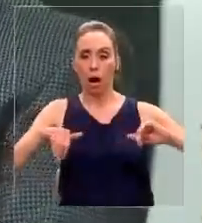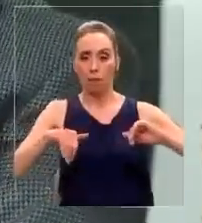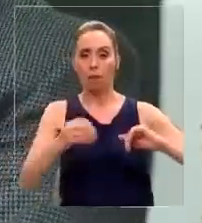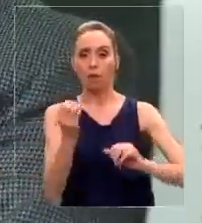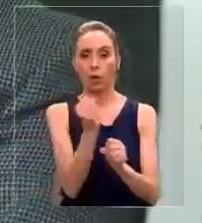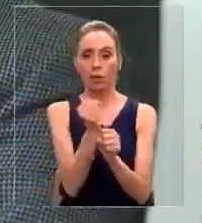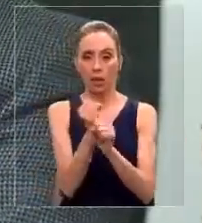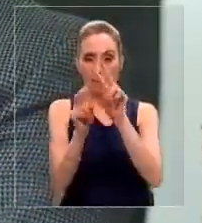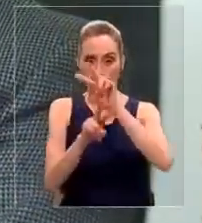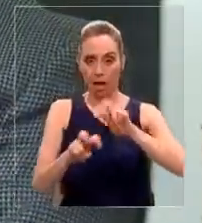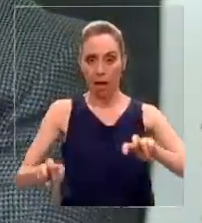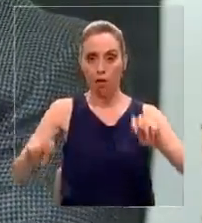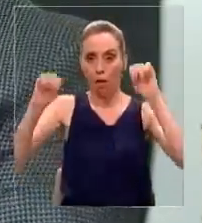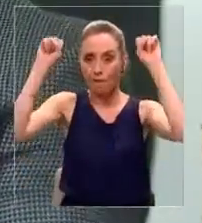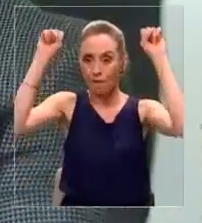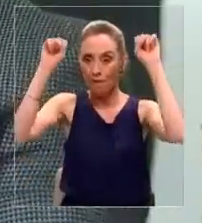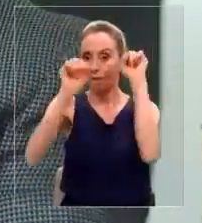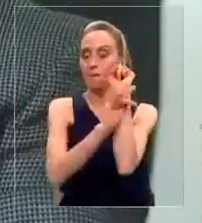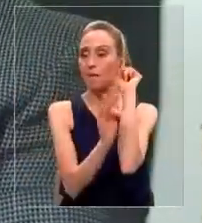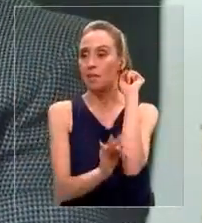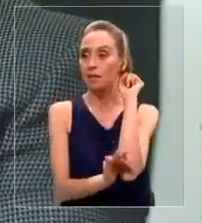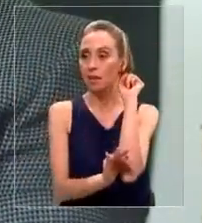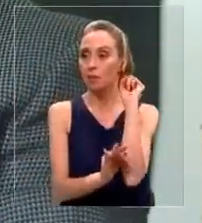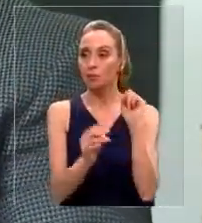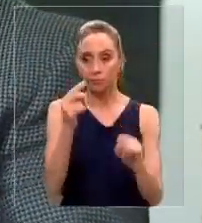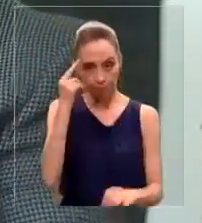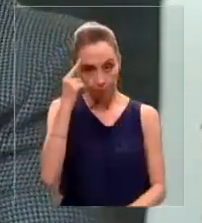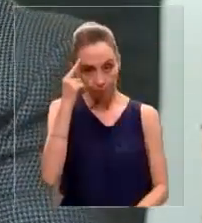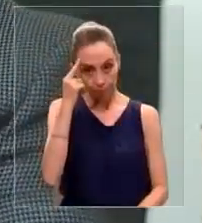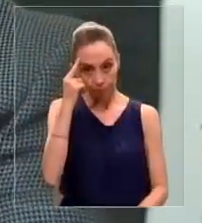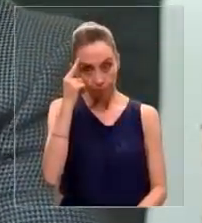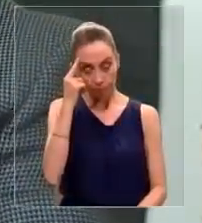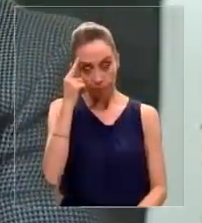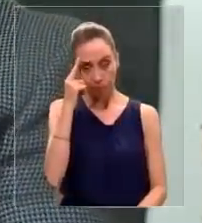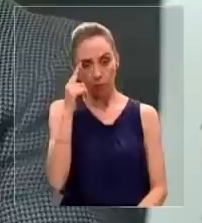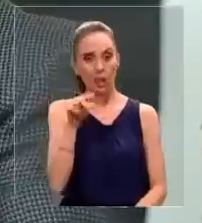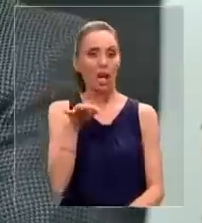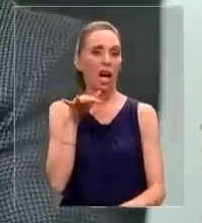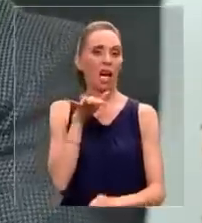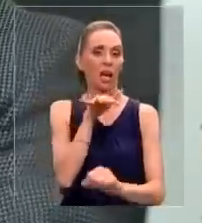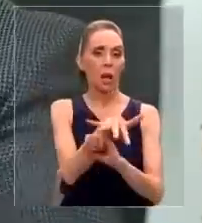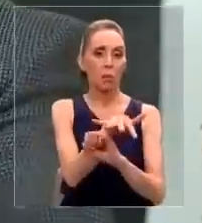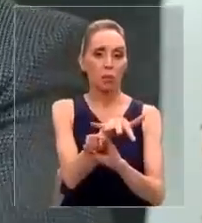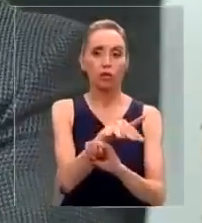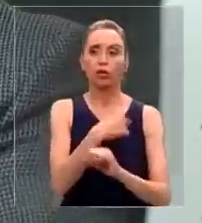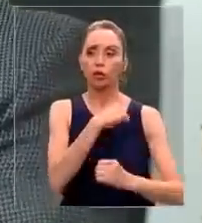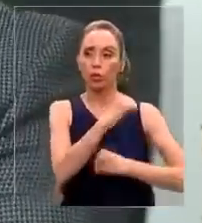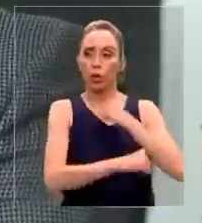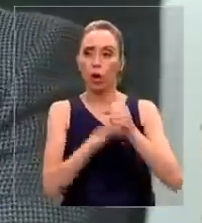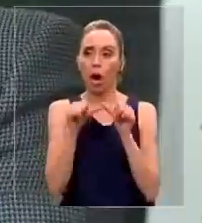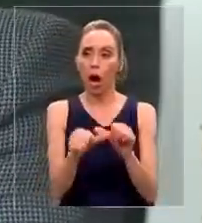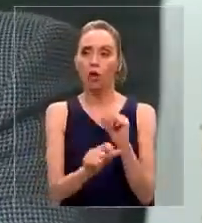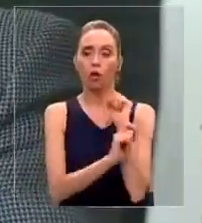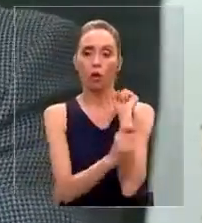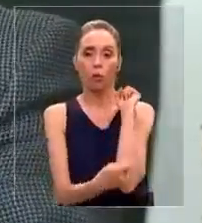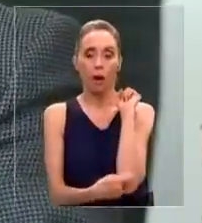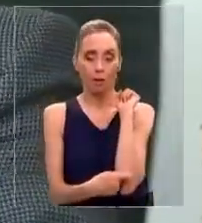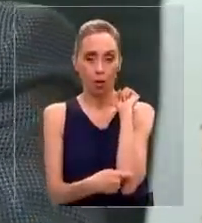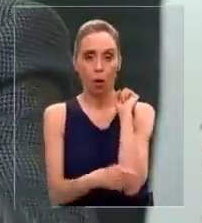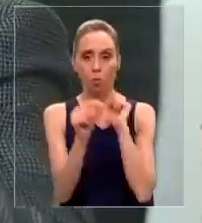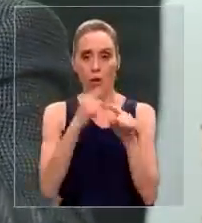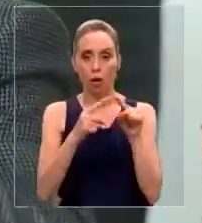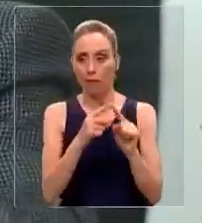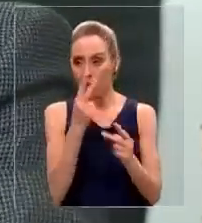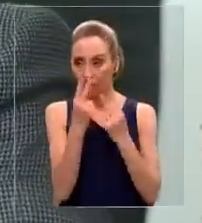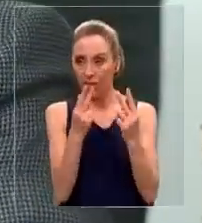trabajo que ha hecho la Fiscalía en esta investigación, me parece reprochable, y de todos mis años de abogado, ¿cierto?, pocas veces he visto